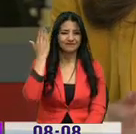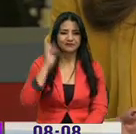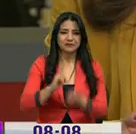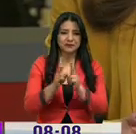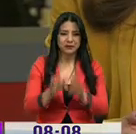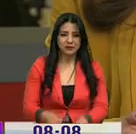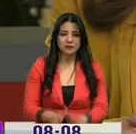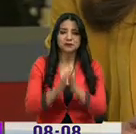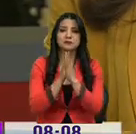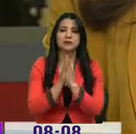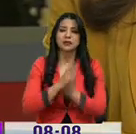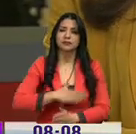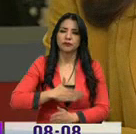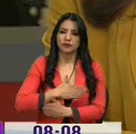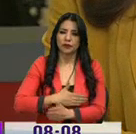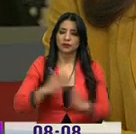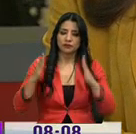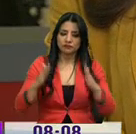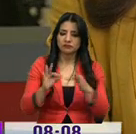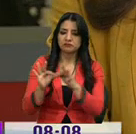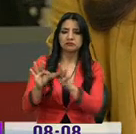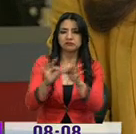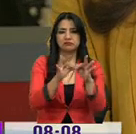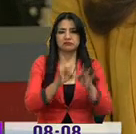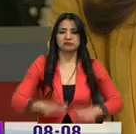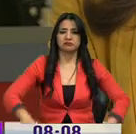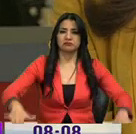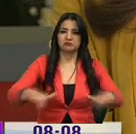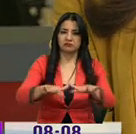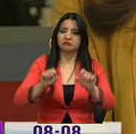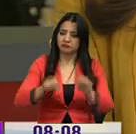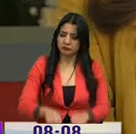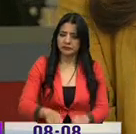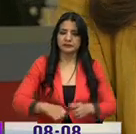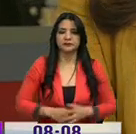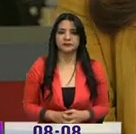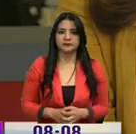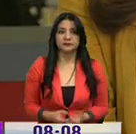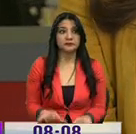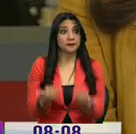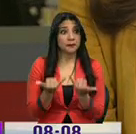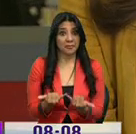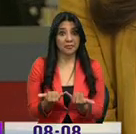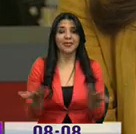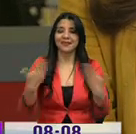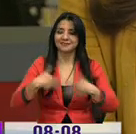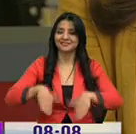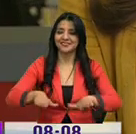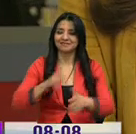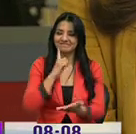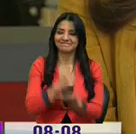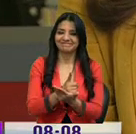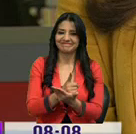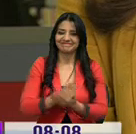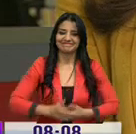ahí solicitaban que se brinde el mantenimiento a este espacio recreacional. Hoy su pedido ya es una realidad.